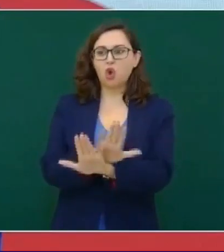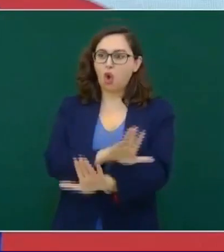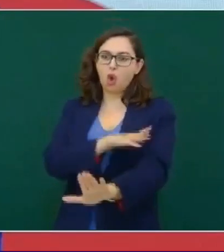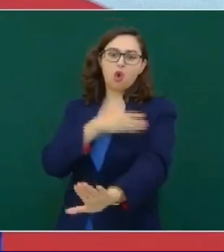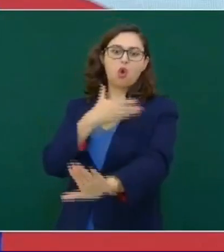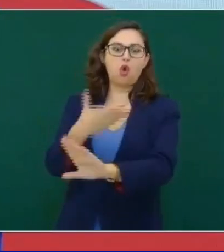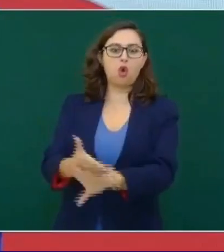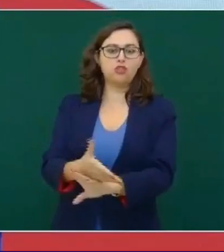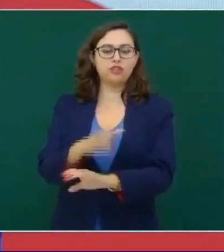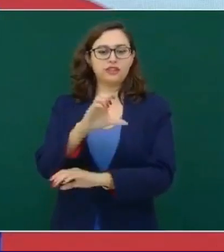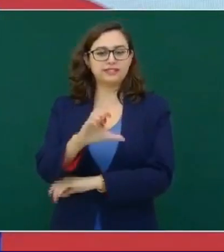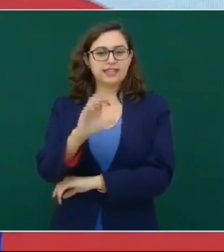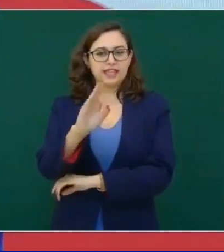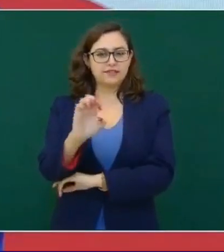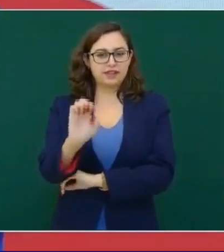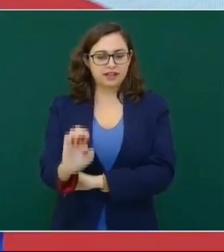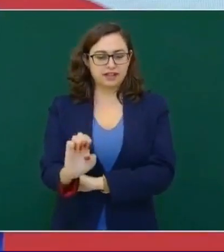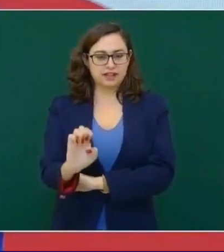de Electricidad